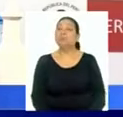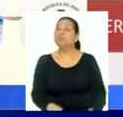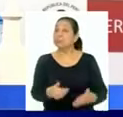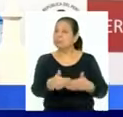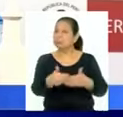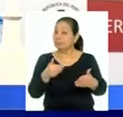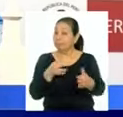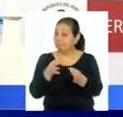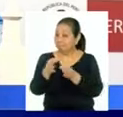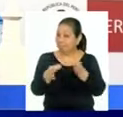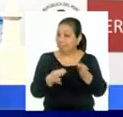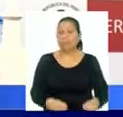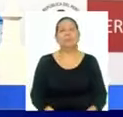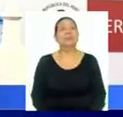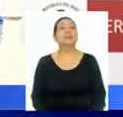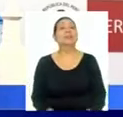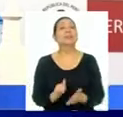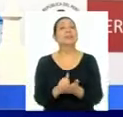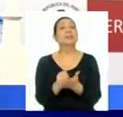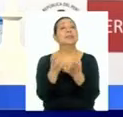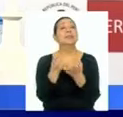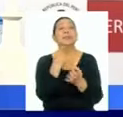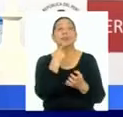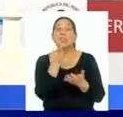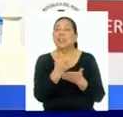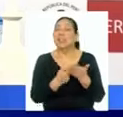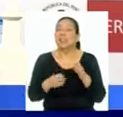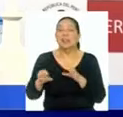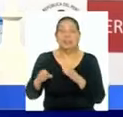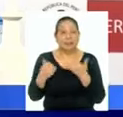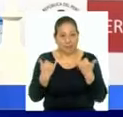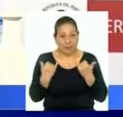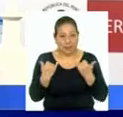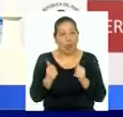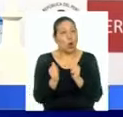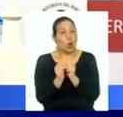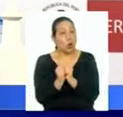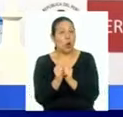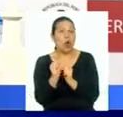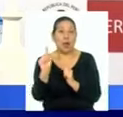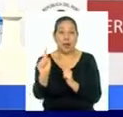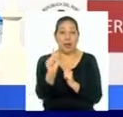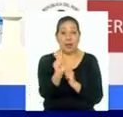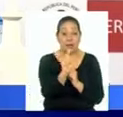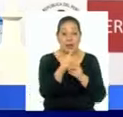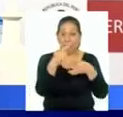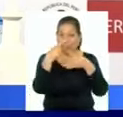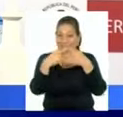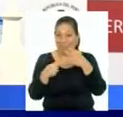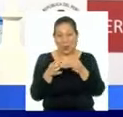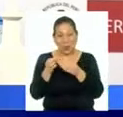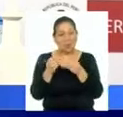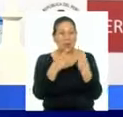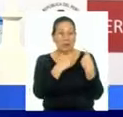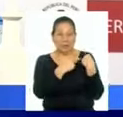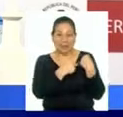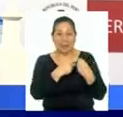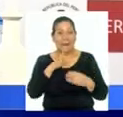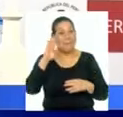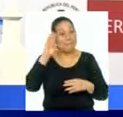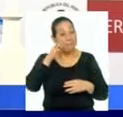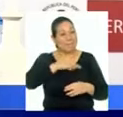Antes de iniciar dando cuenta de lo que se ha hecho con relación a cada una de las entidades del sector,